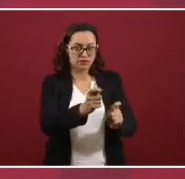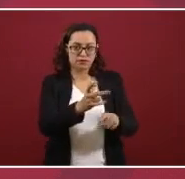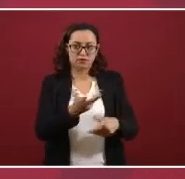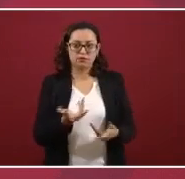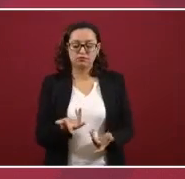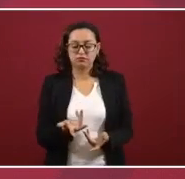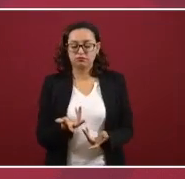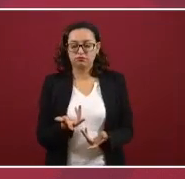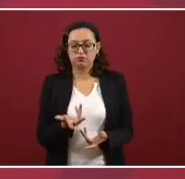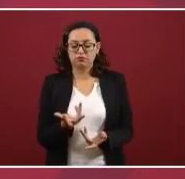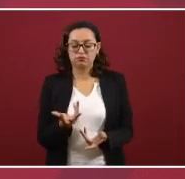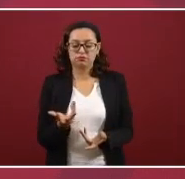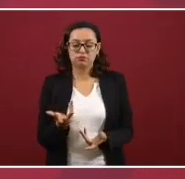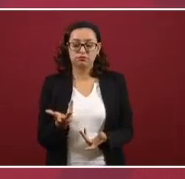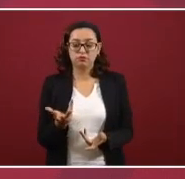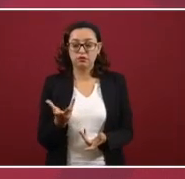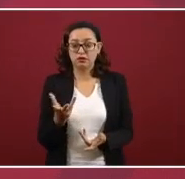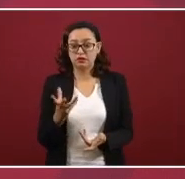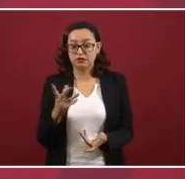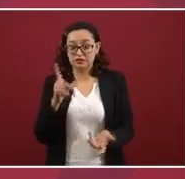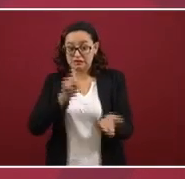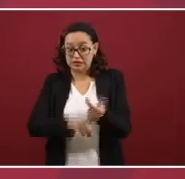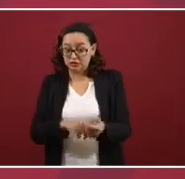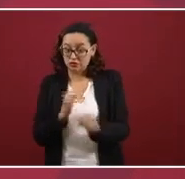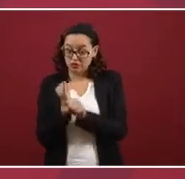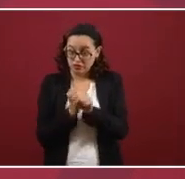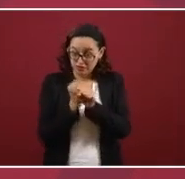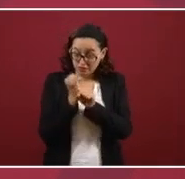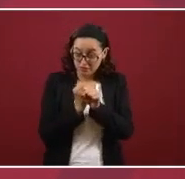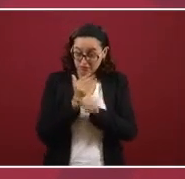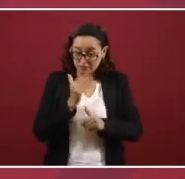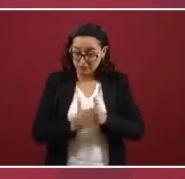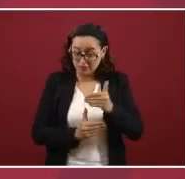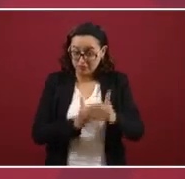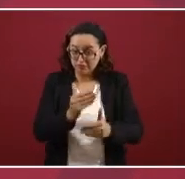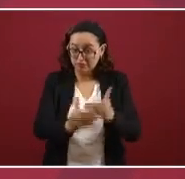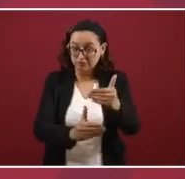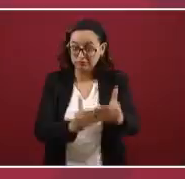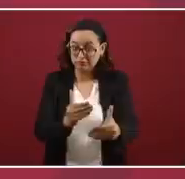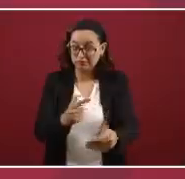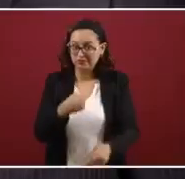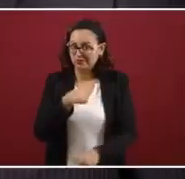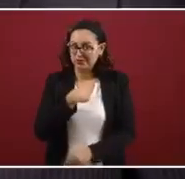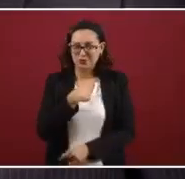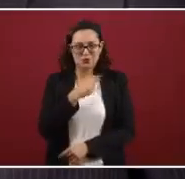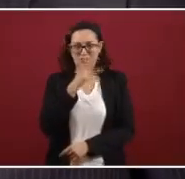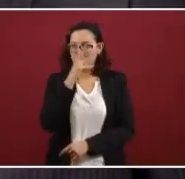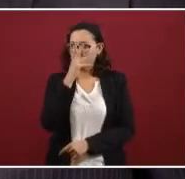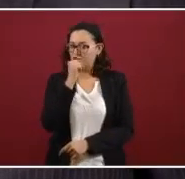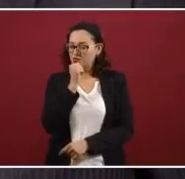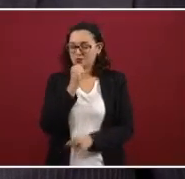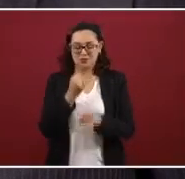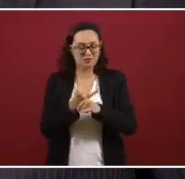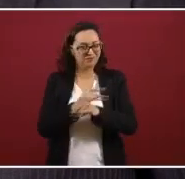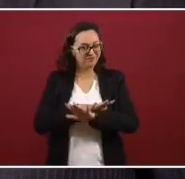si existe una investigación, eso pues va